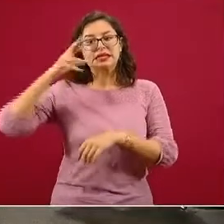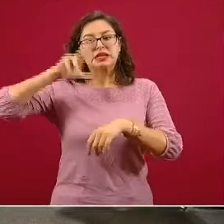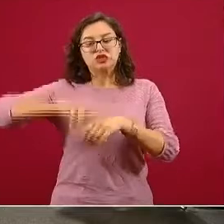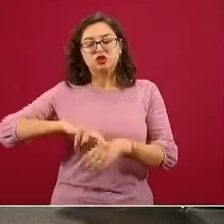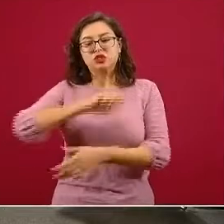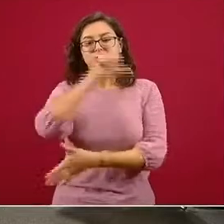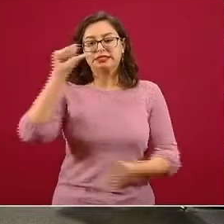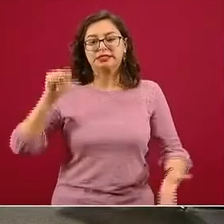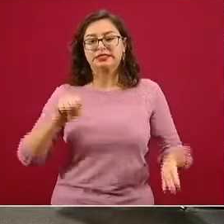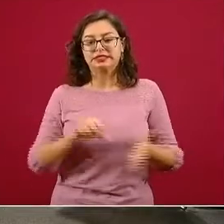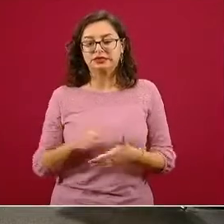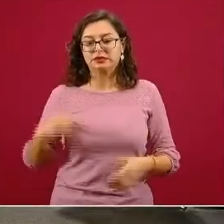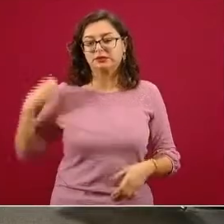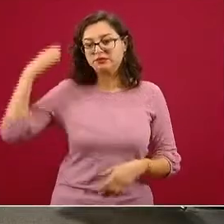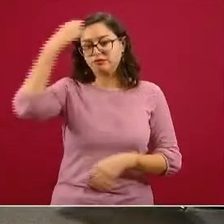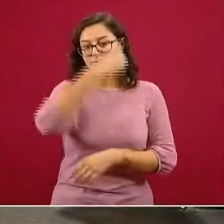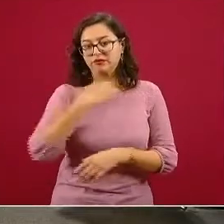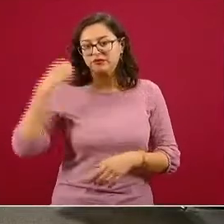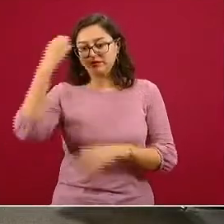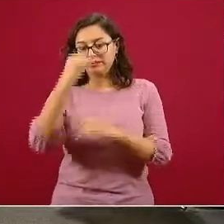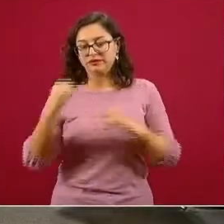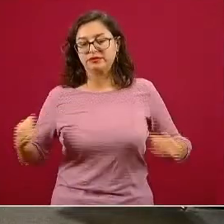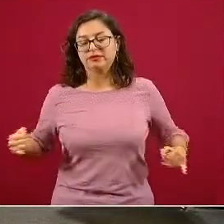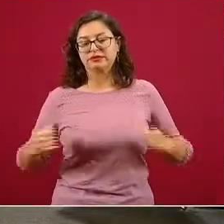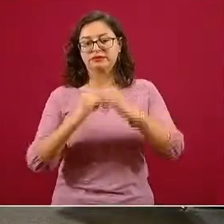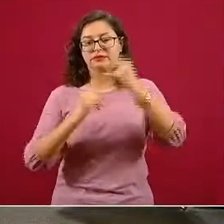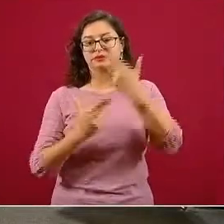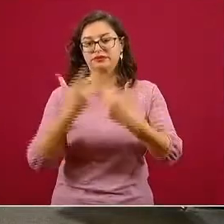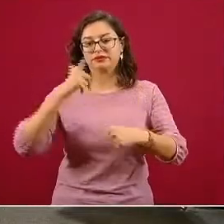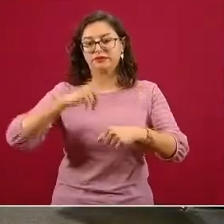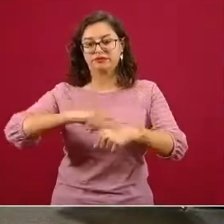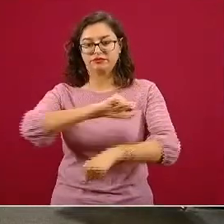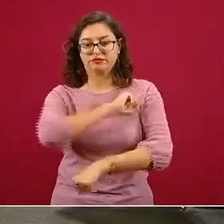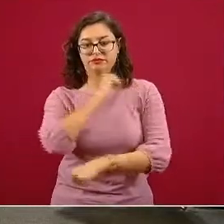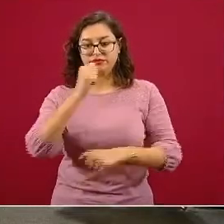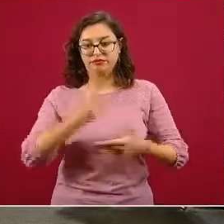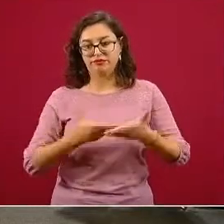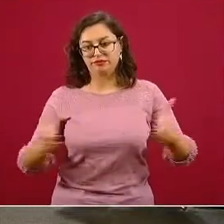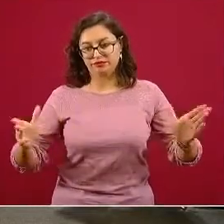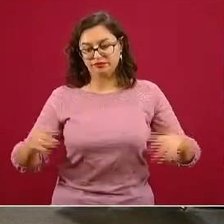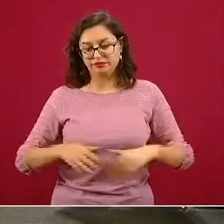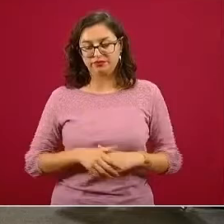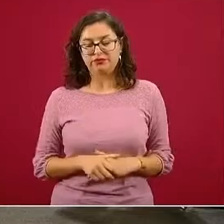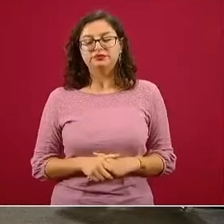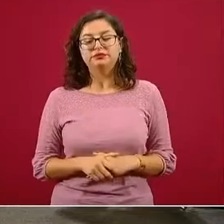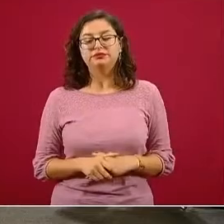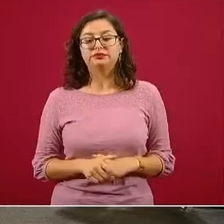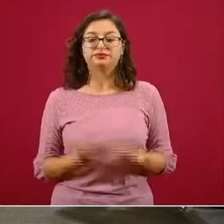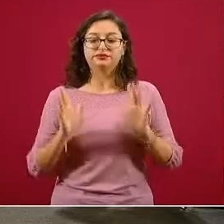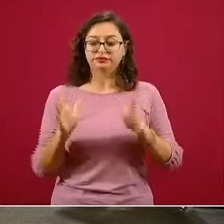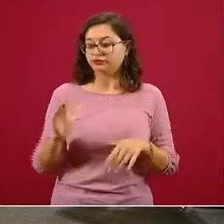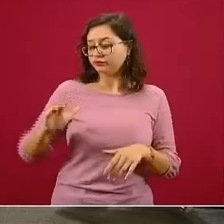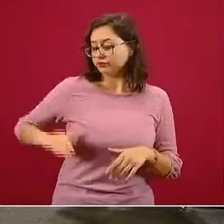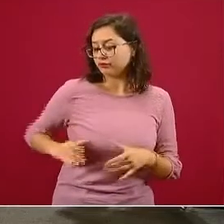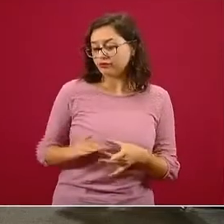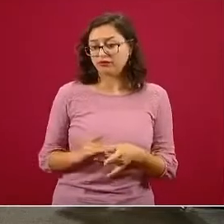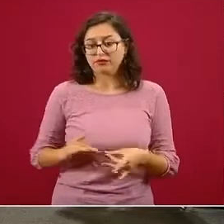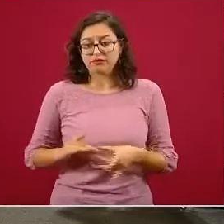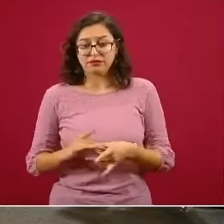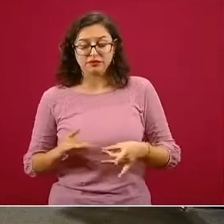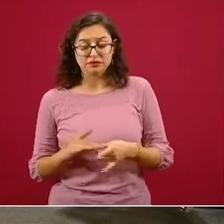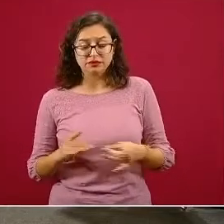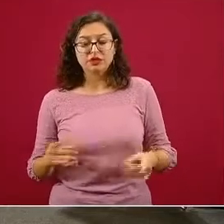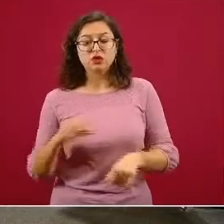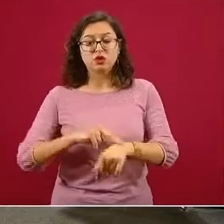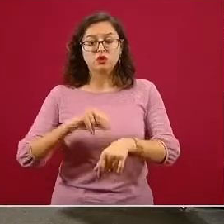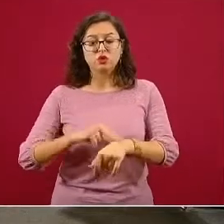de Evaluación y Encuestas del Instituto Nacional de Salud Pública. Aprovechamos para enfatizar, como ya lo explicó la doctora